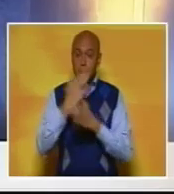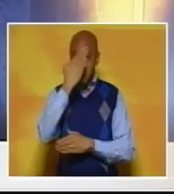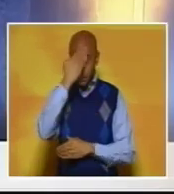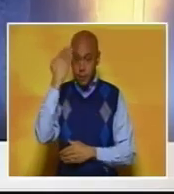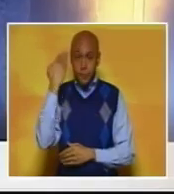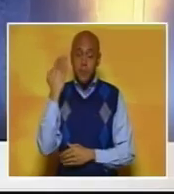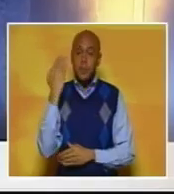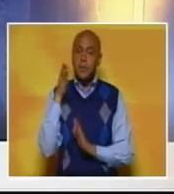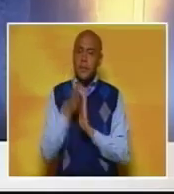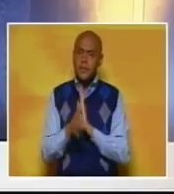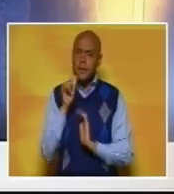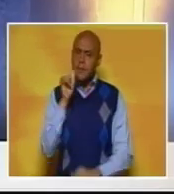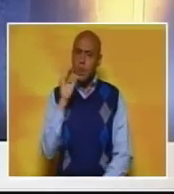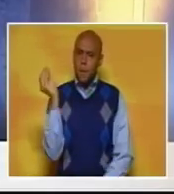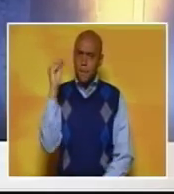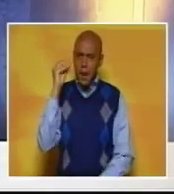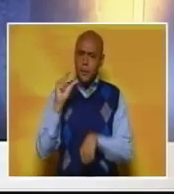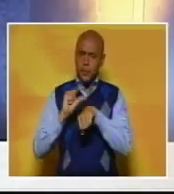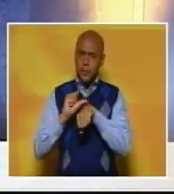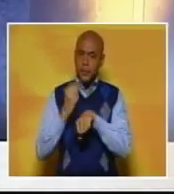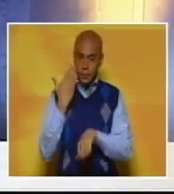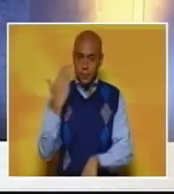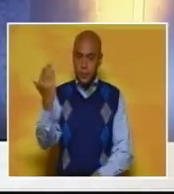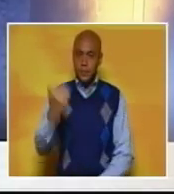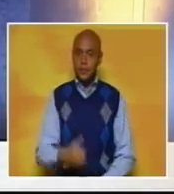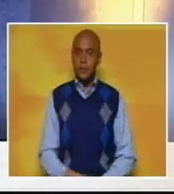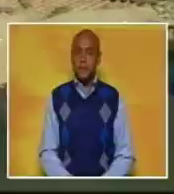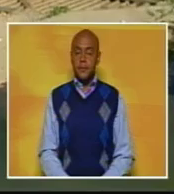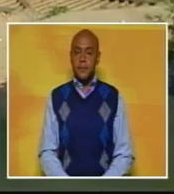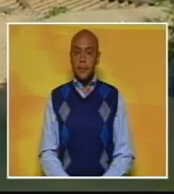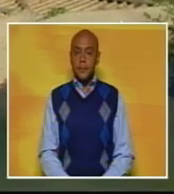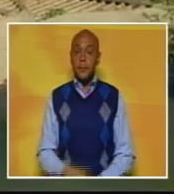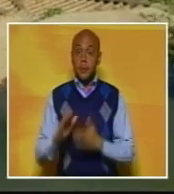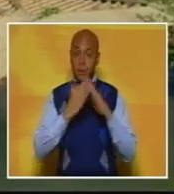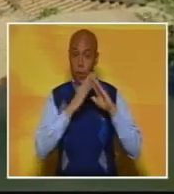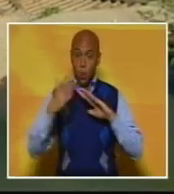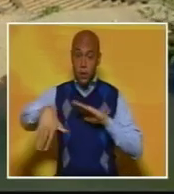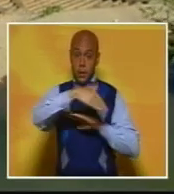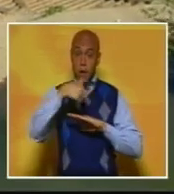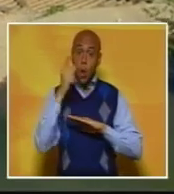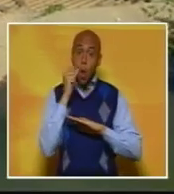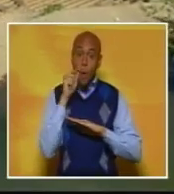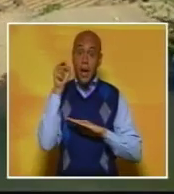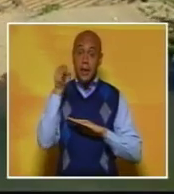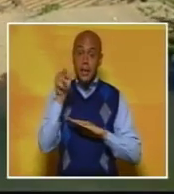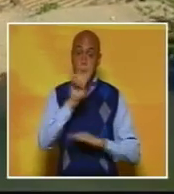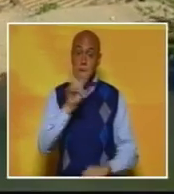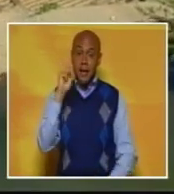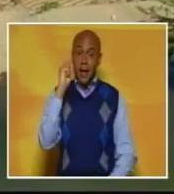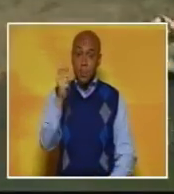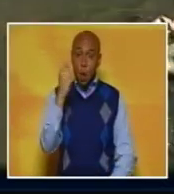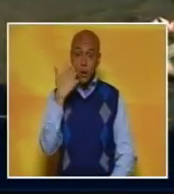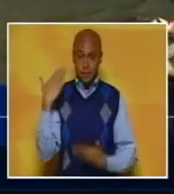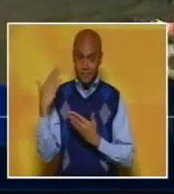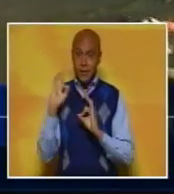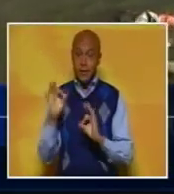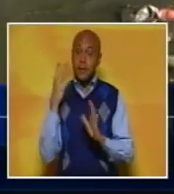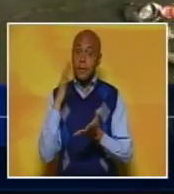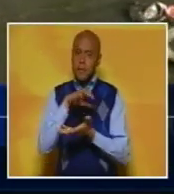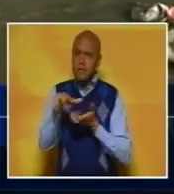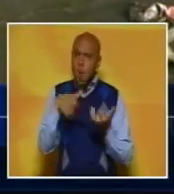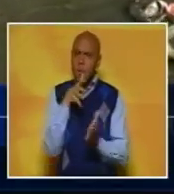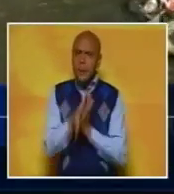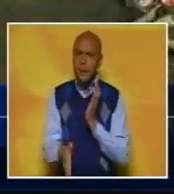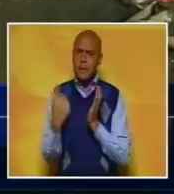nos tiene todos los detalles. Adelante, Rafael. Los vecinos de esta zona de los Valles del Tuy aseguraron que esta situación